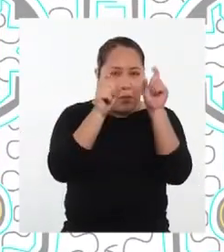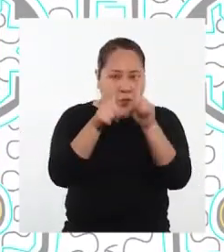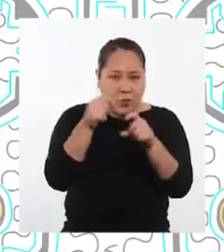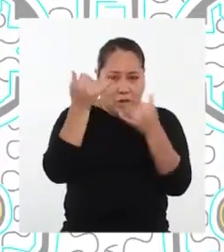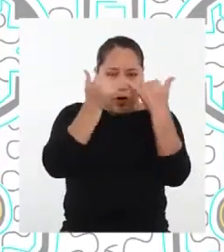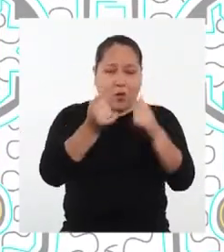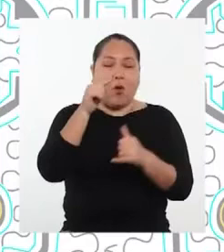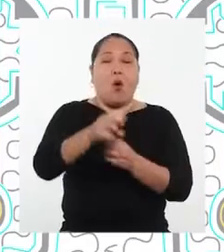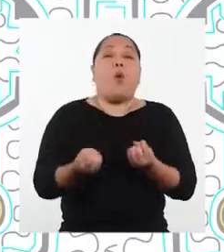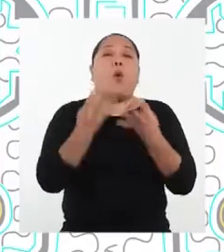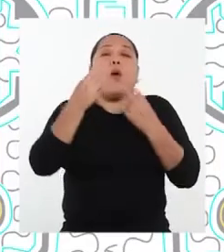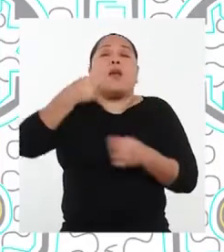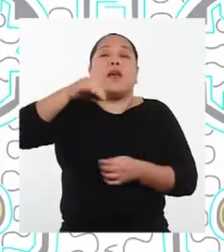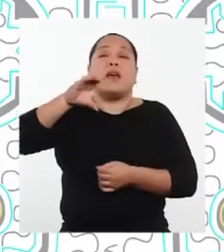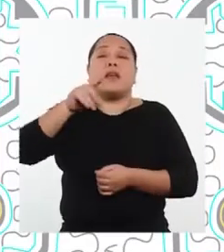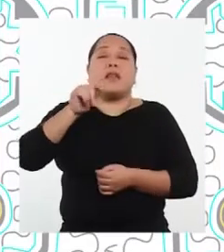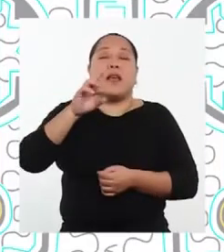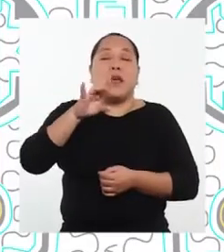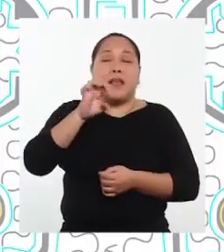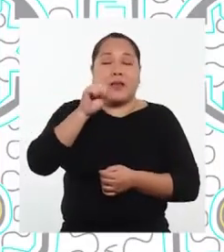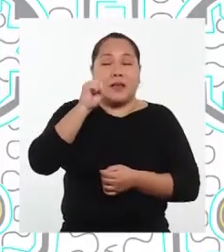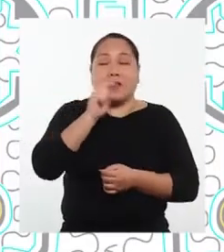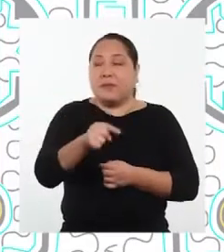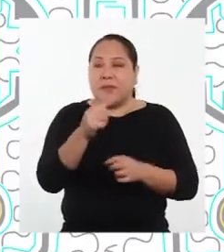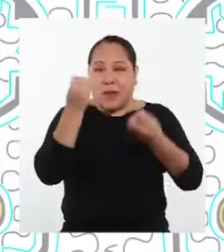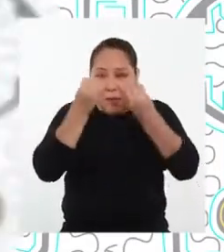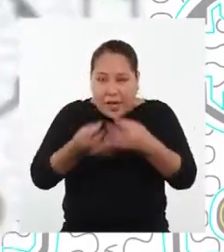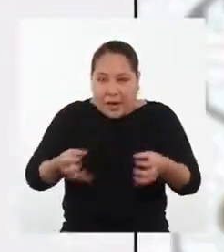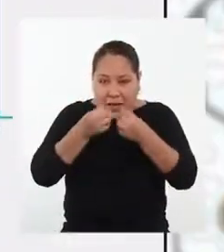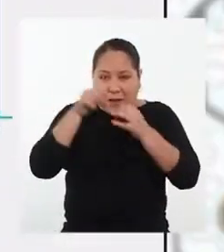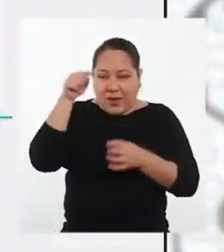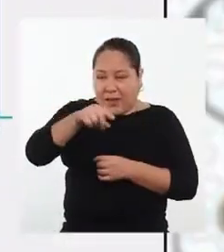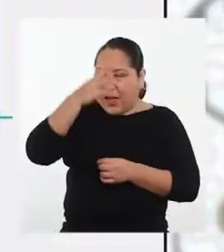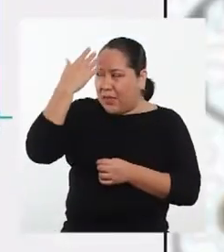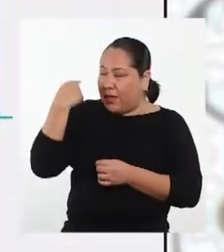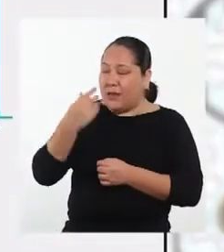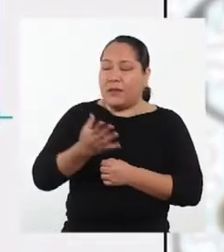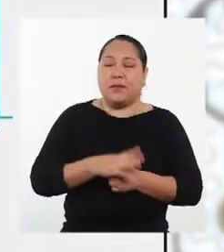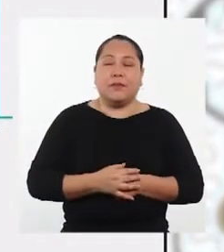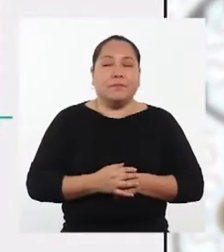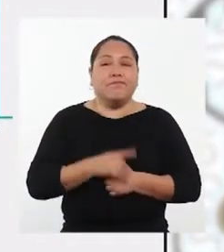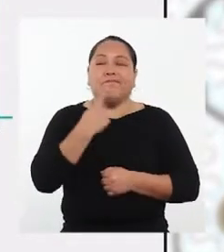esta pregunta ahora. ¿Cuántas hectáreas se perdieron en ese año?